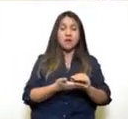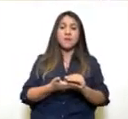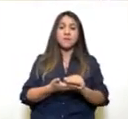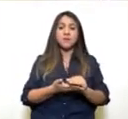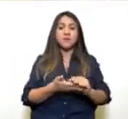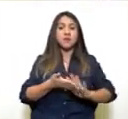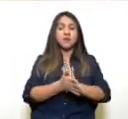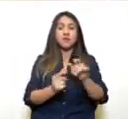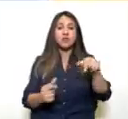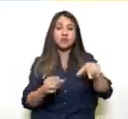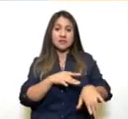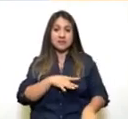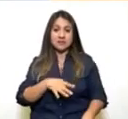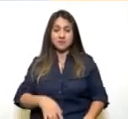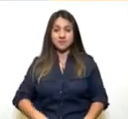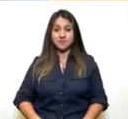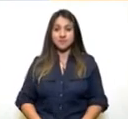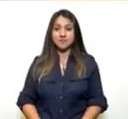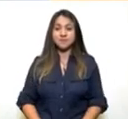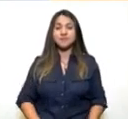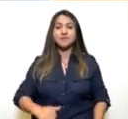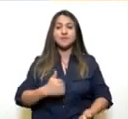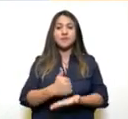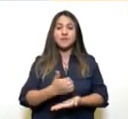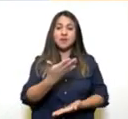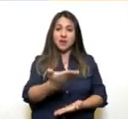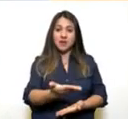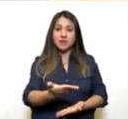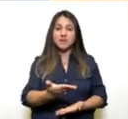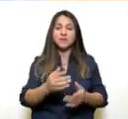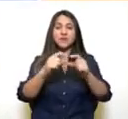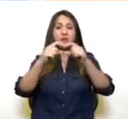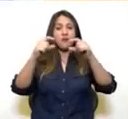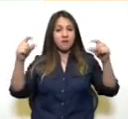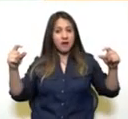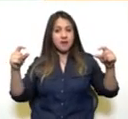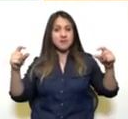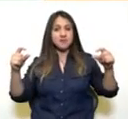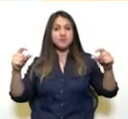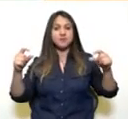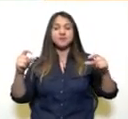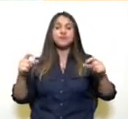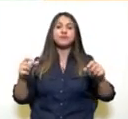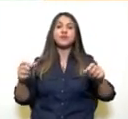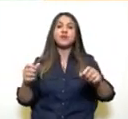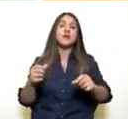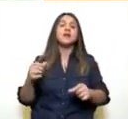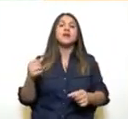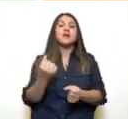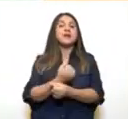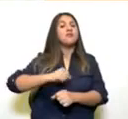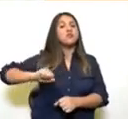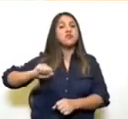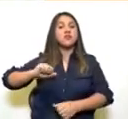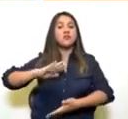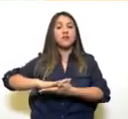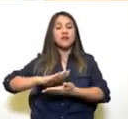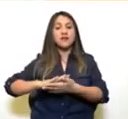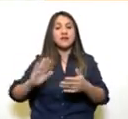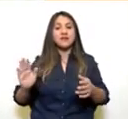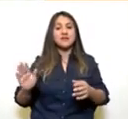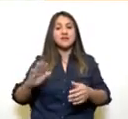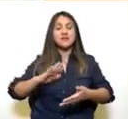país alcaldesa la frase emblemática de la revolución francesa de las fiestas que se celebra es